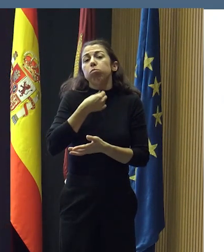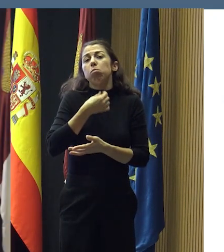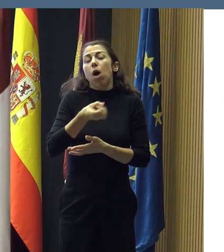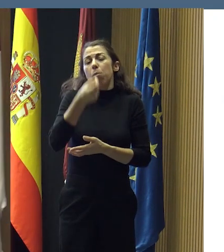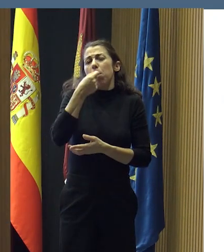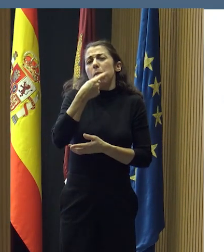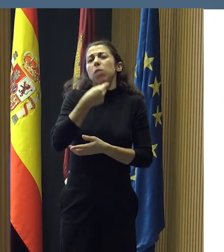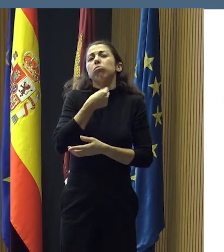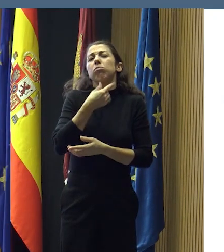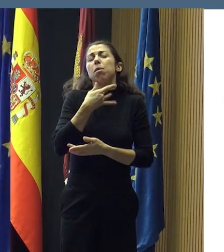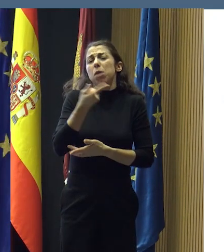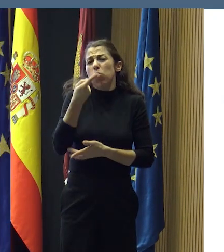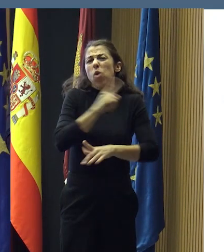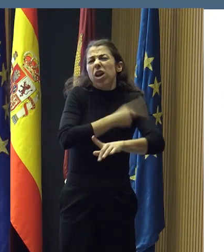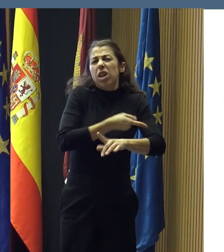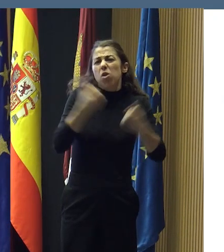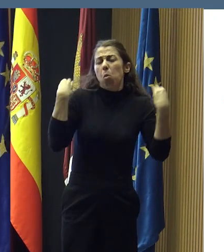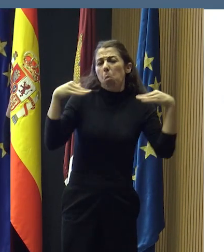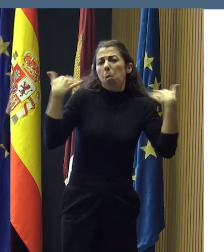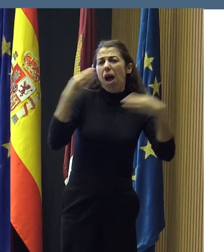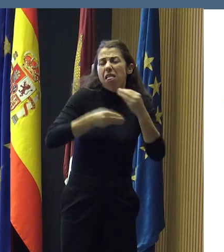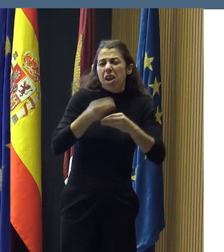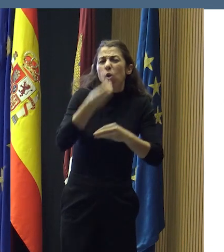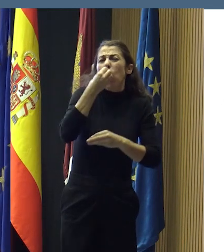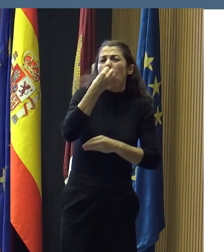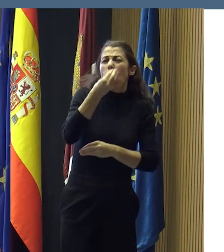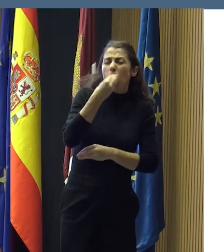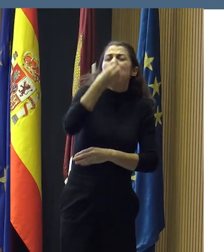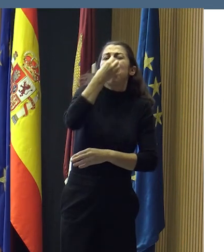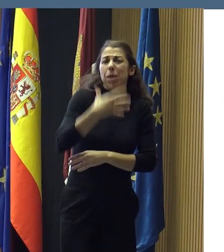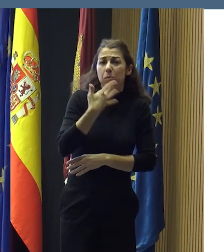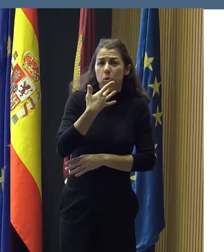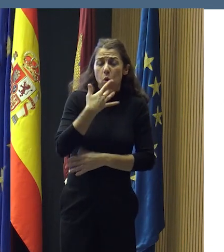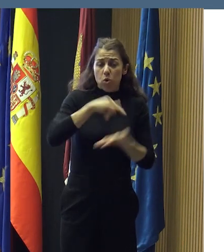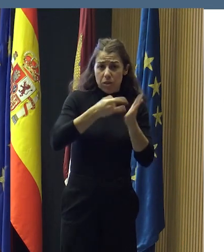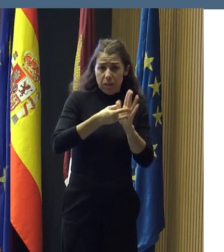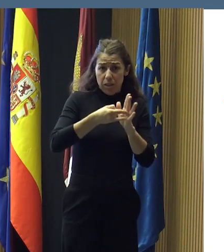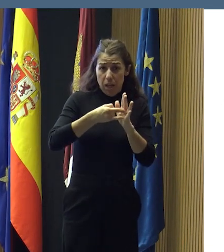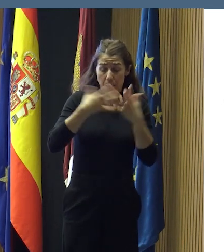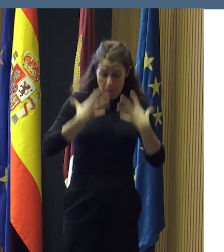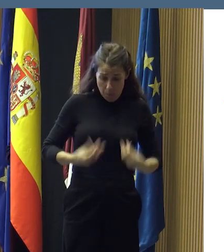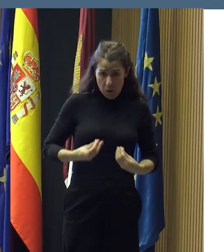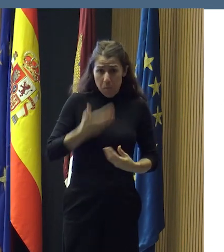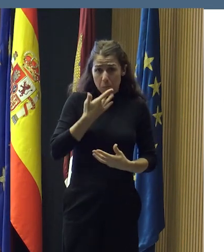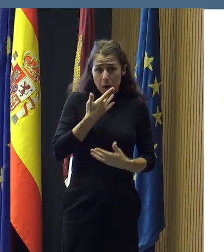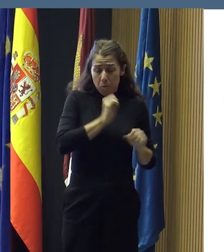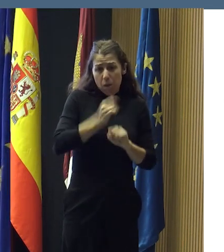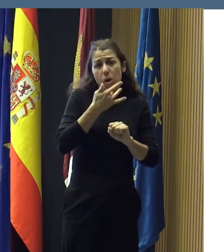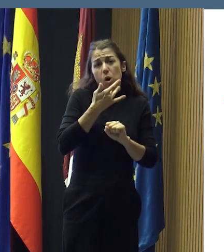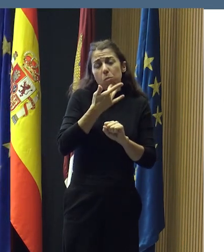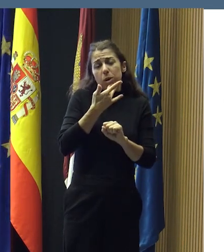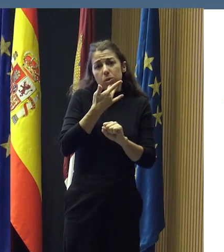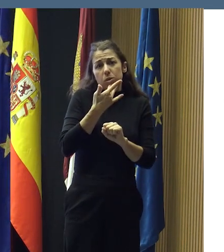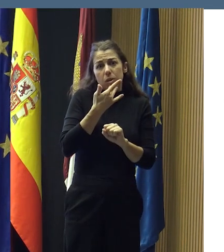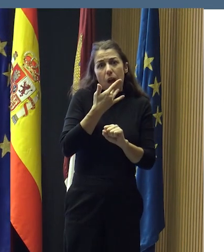si eso está fantástico, pero ¿haces ejercicio? ¿Comes bien? Eso es realmente lo que va a fortalecer tu sistema inmune. Entonces, a los pacientes con cáncer lo que se les recomienda es una